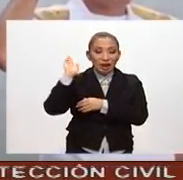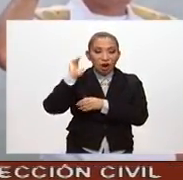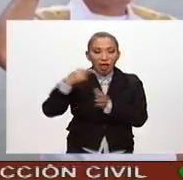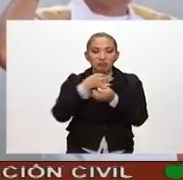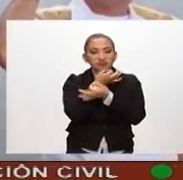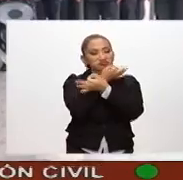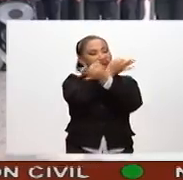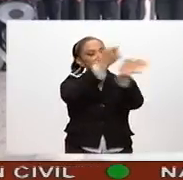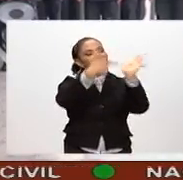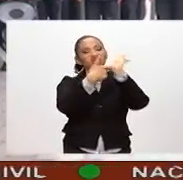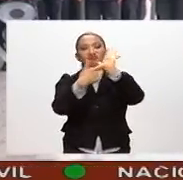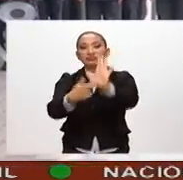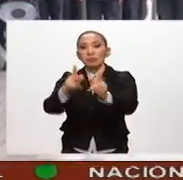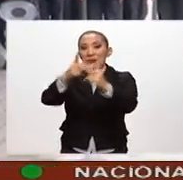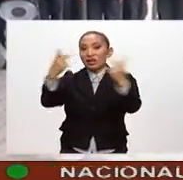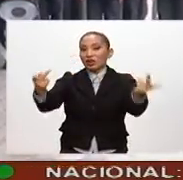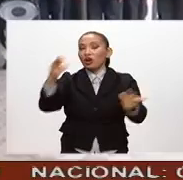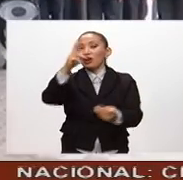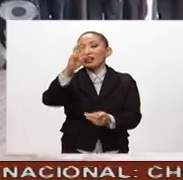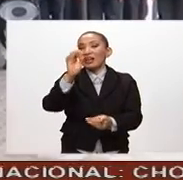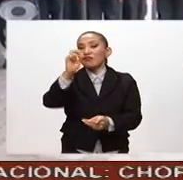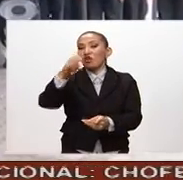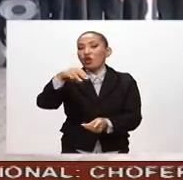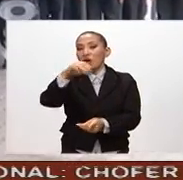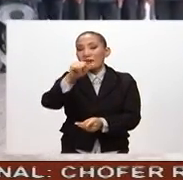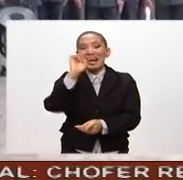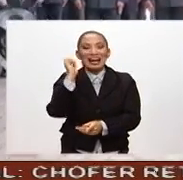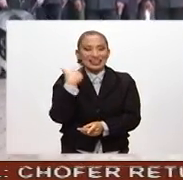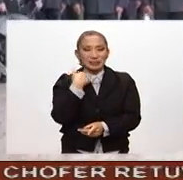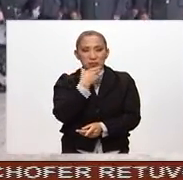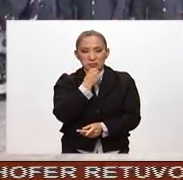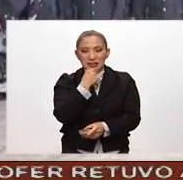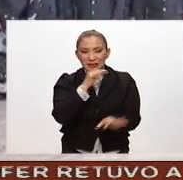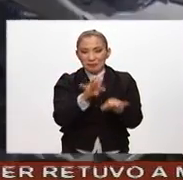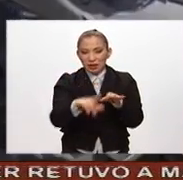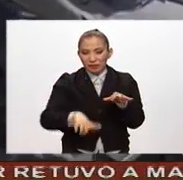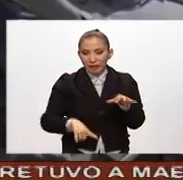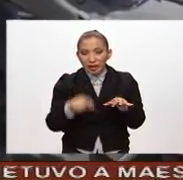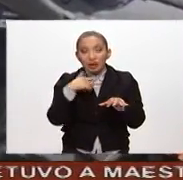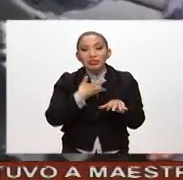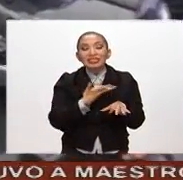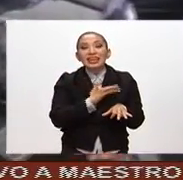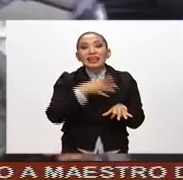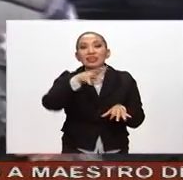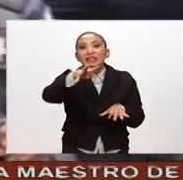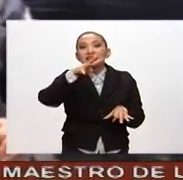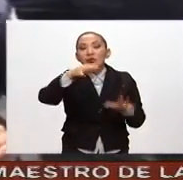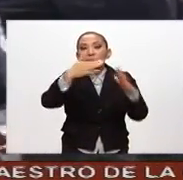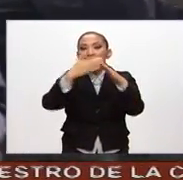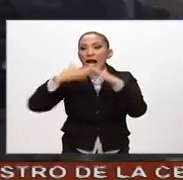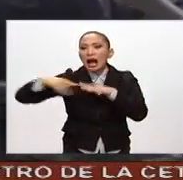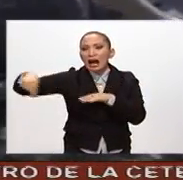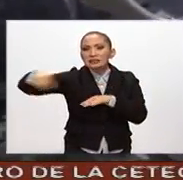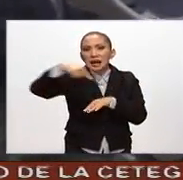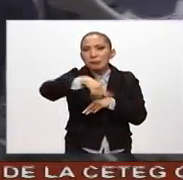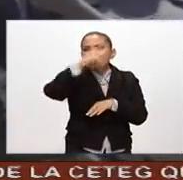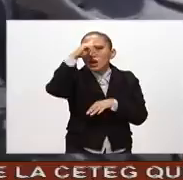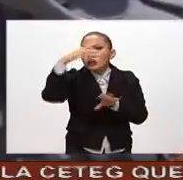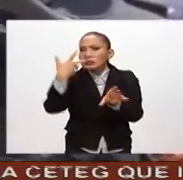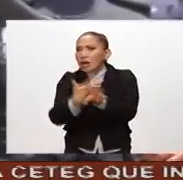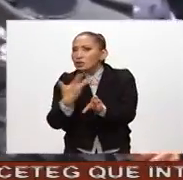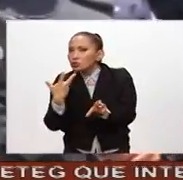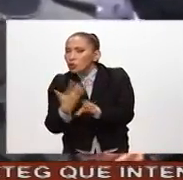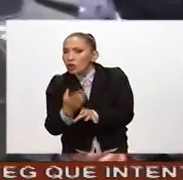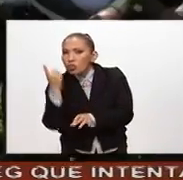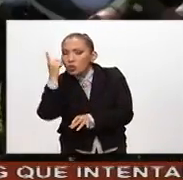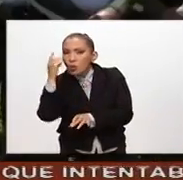publicó especialmente en el periódico Reforma que este exfuncionario posee 19 inmuebles en México y en los Estados